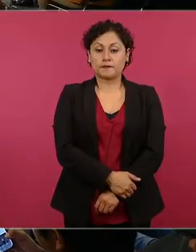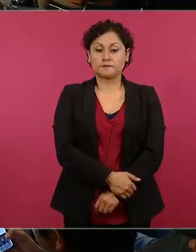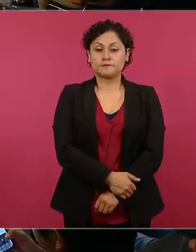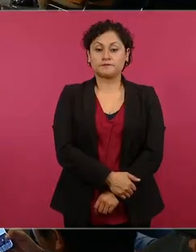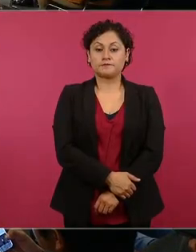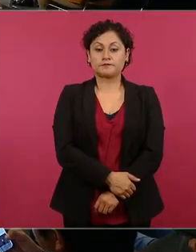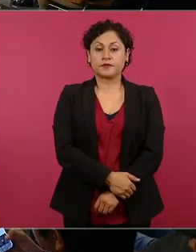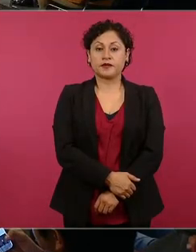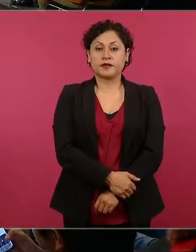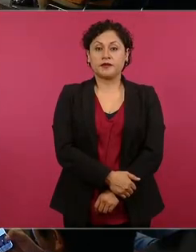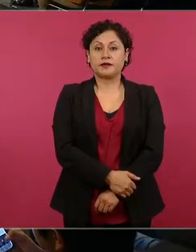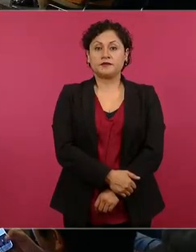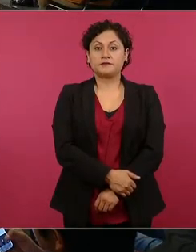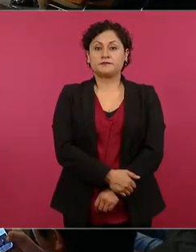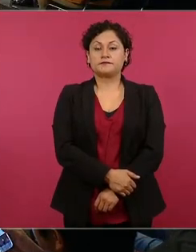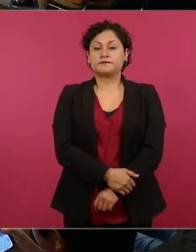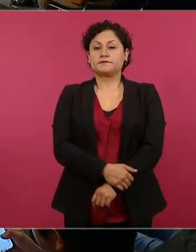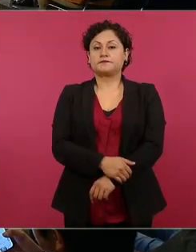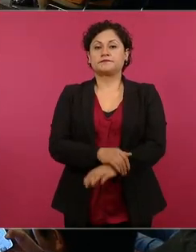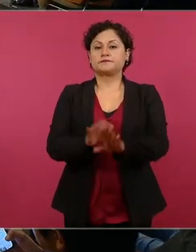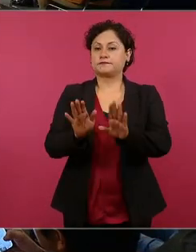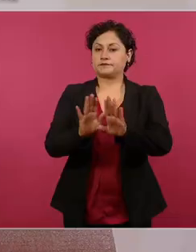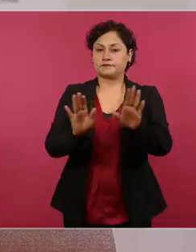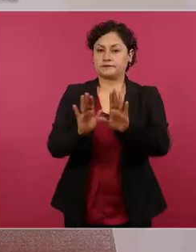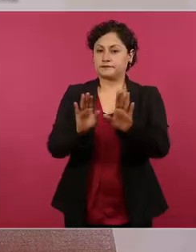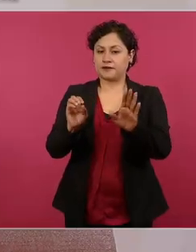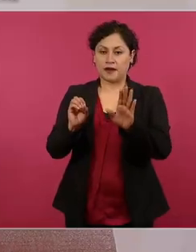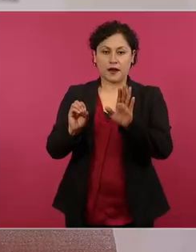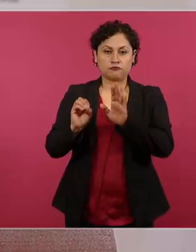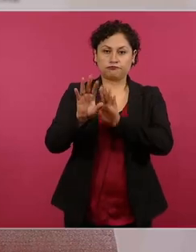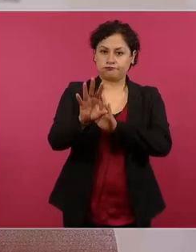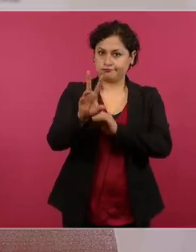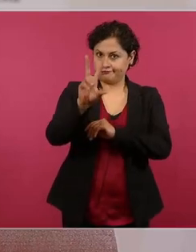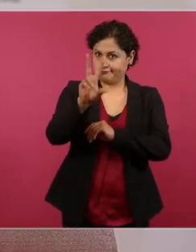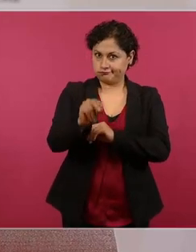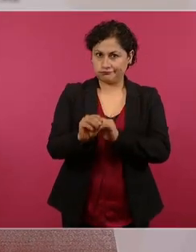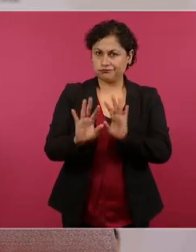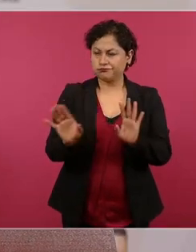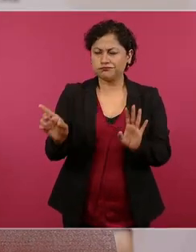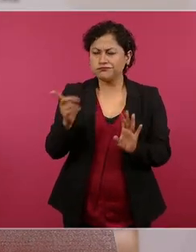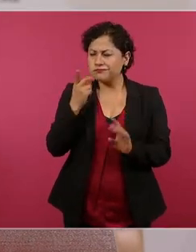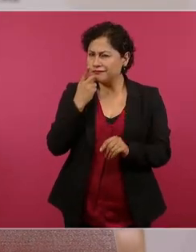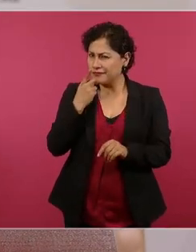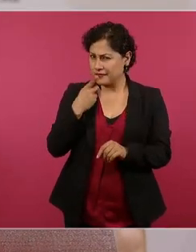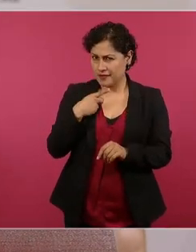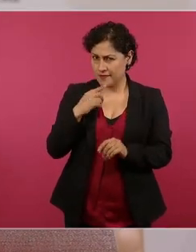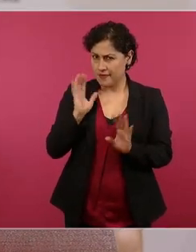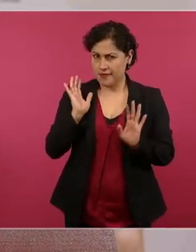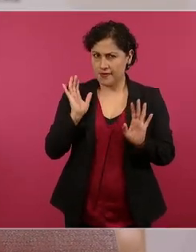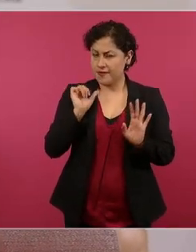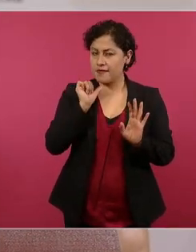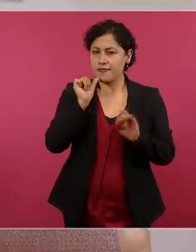No, no lo puedes poner, pero no lo pongas, nada más es quiero saber. Para.